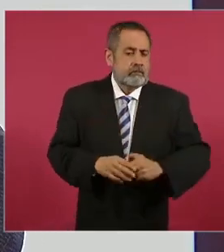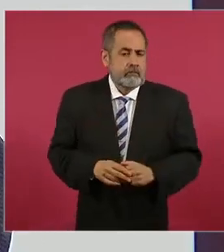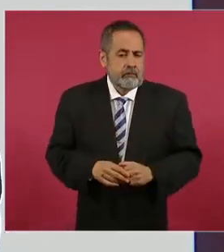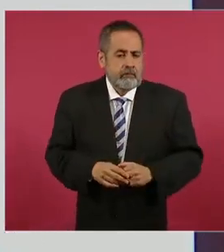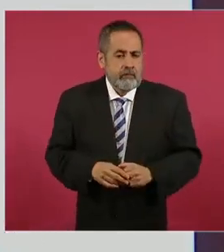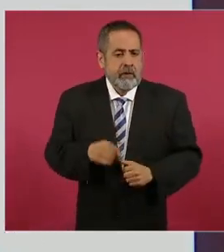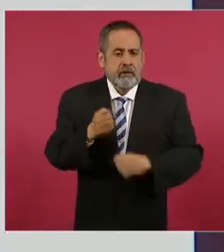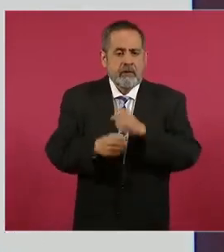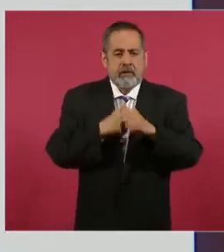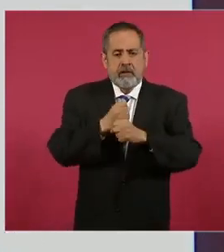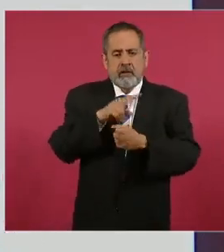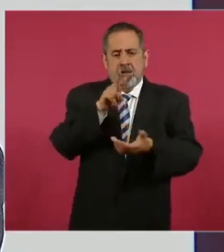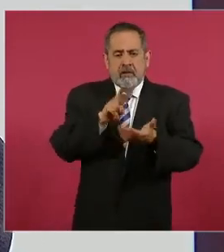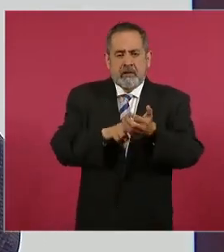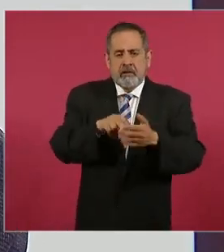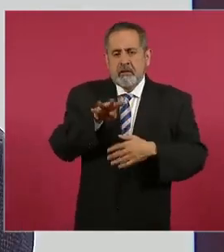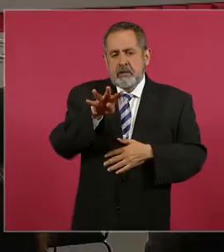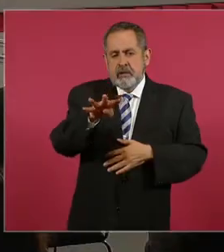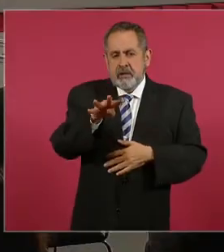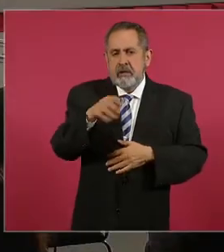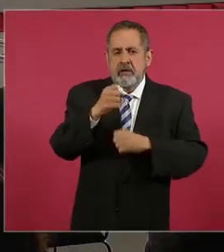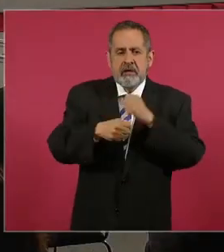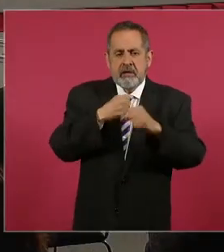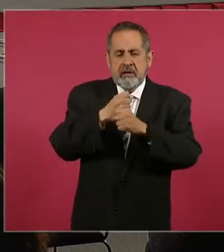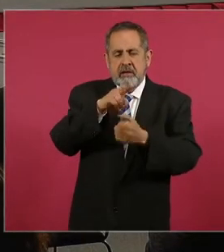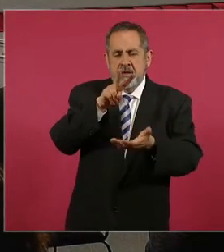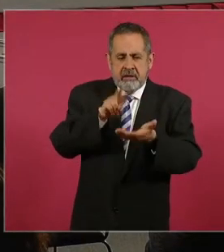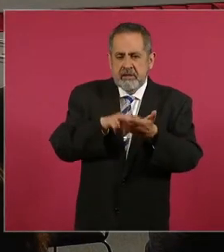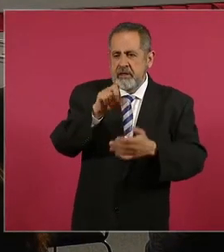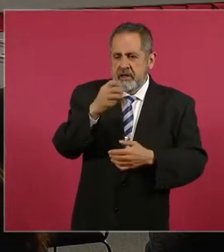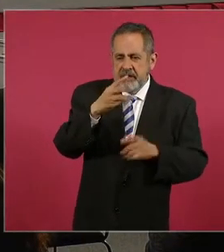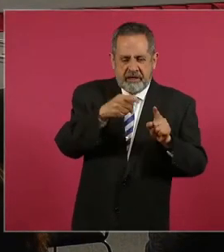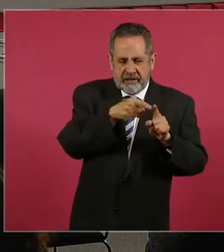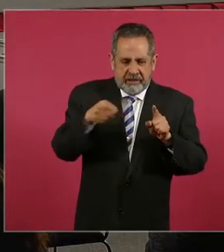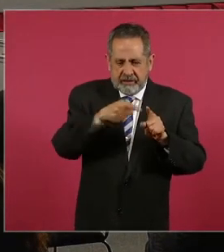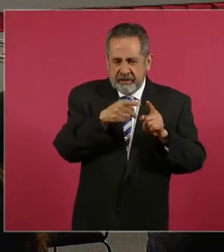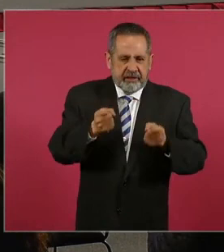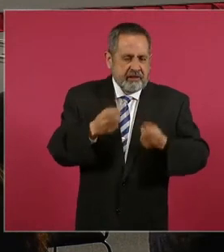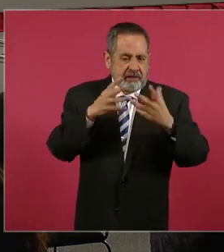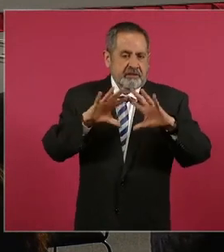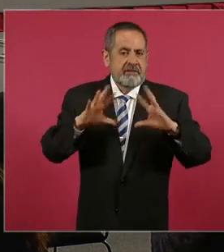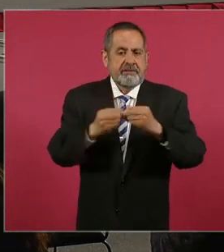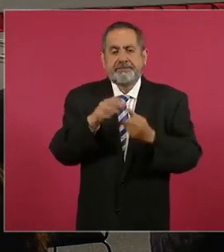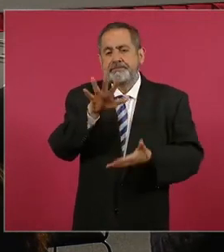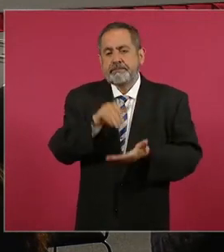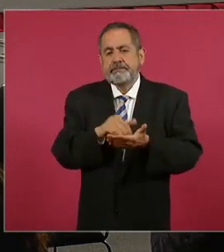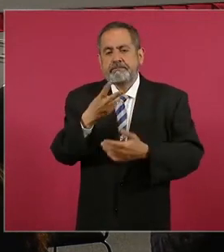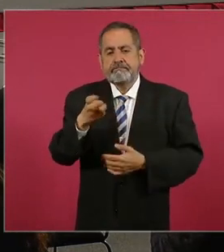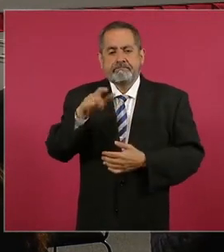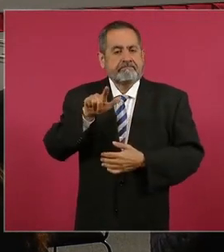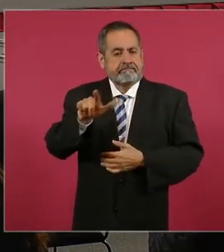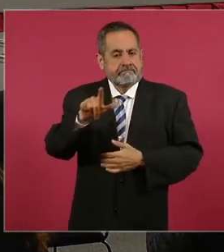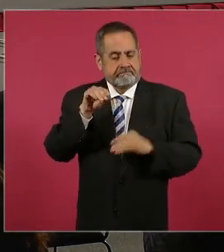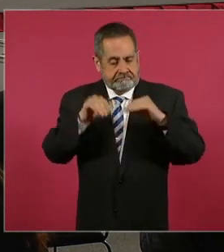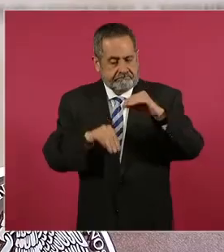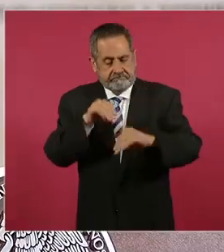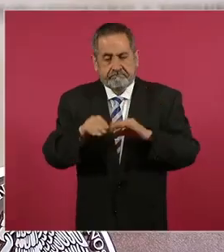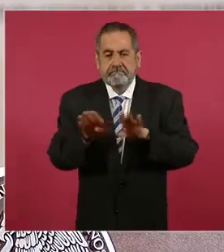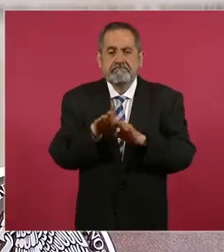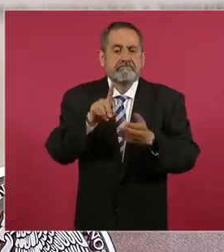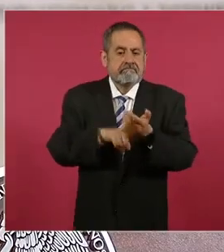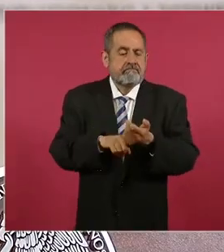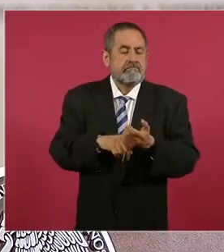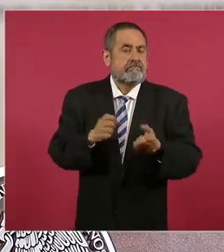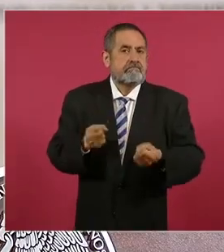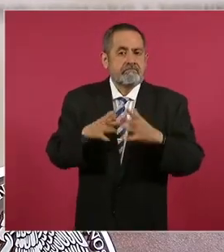entre 2019 y 2023 se ejecutaron 5.317 obras equivalentes